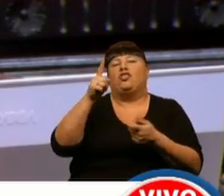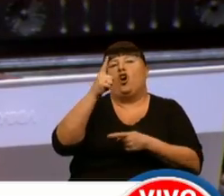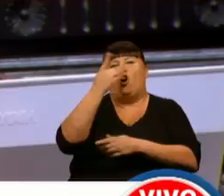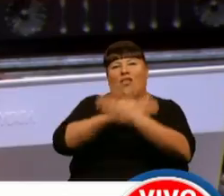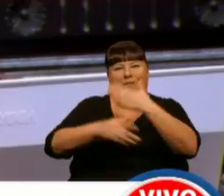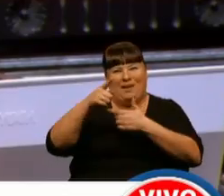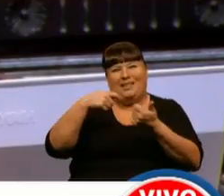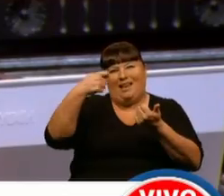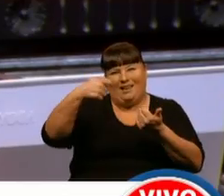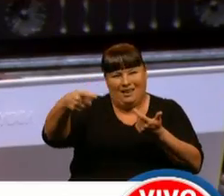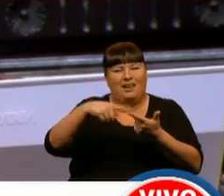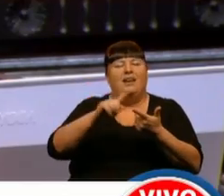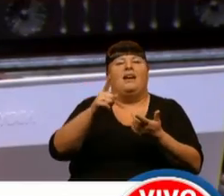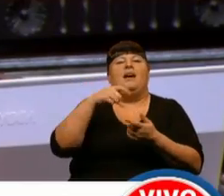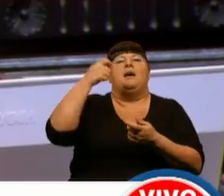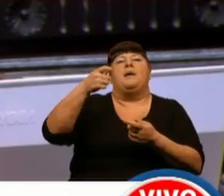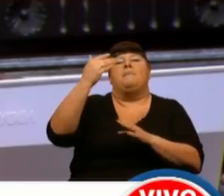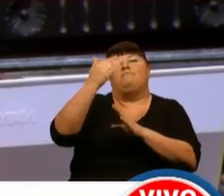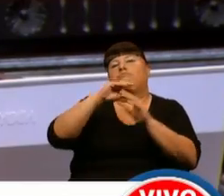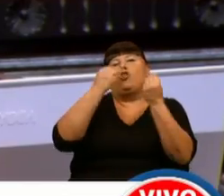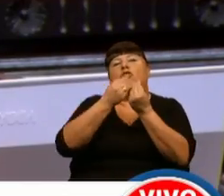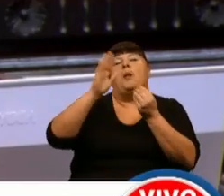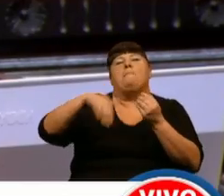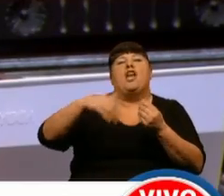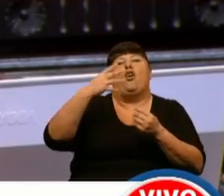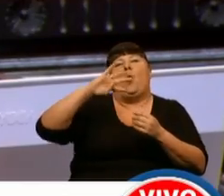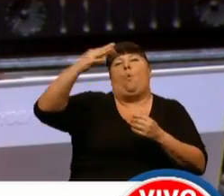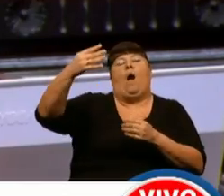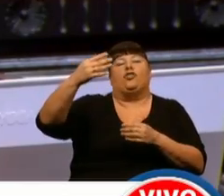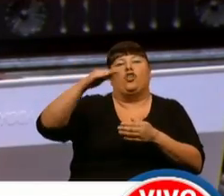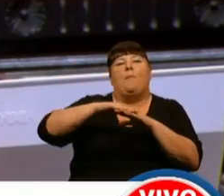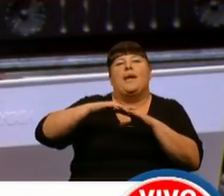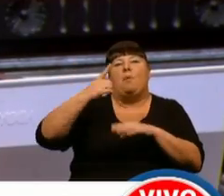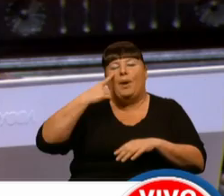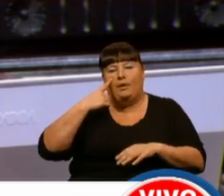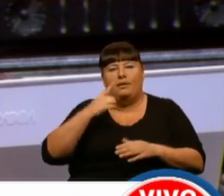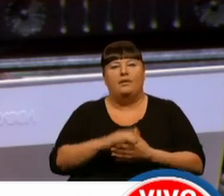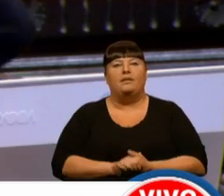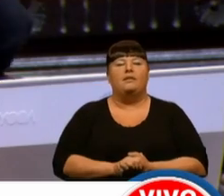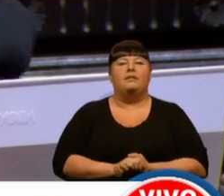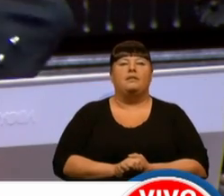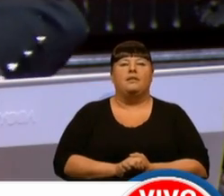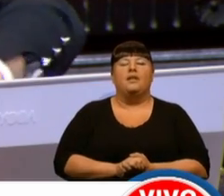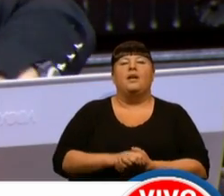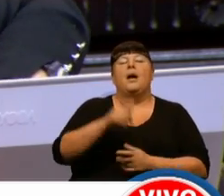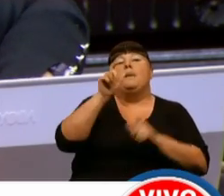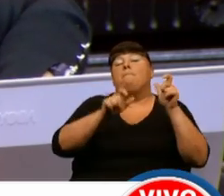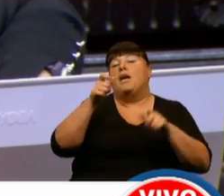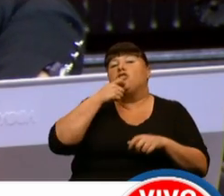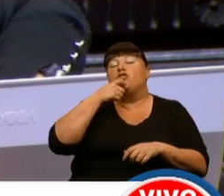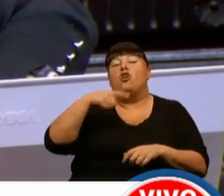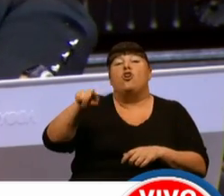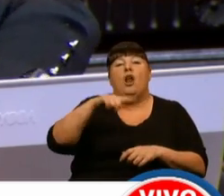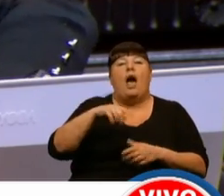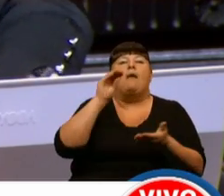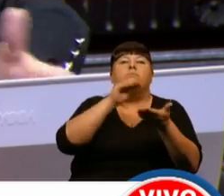contributivas que perciban ingresos mensuales brutos no superiores a 4 veces el salario mínimo vital y móvil usuarios usuarias